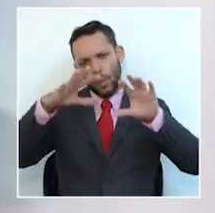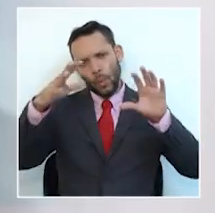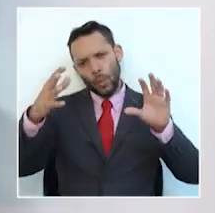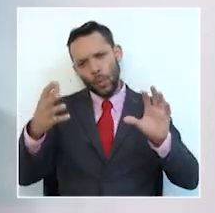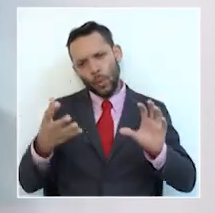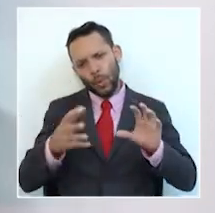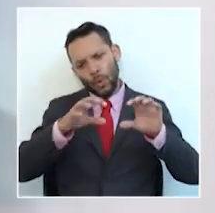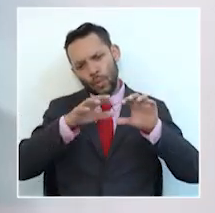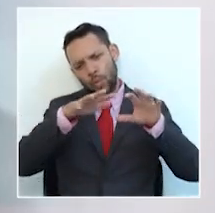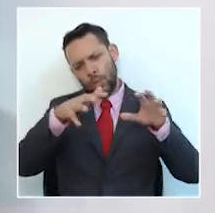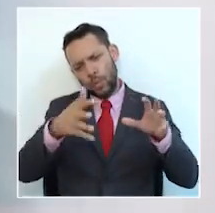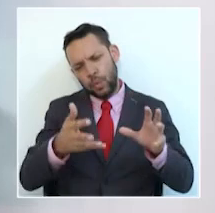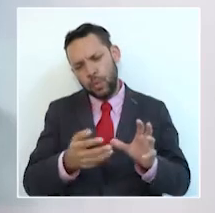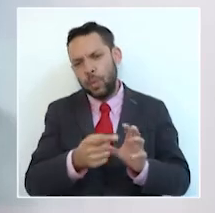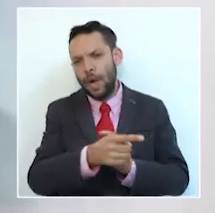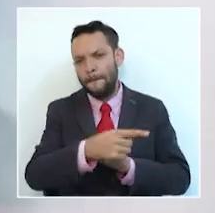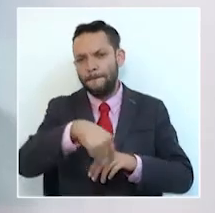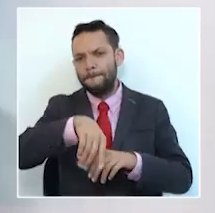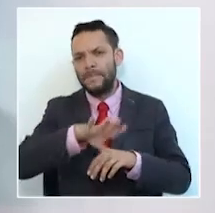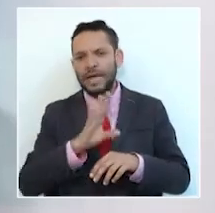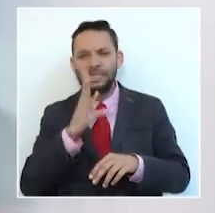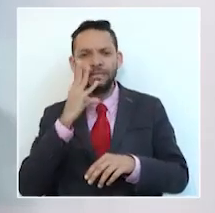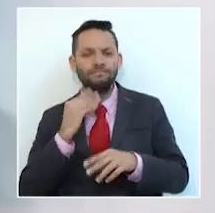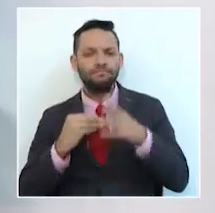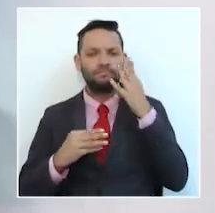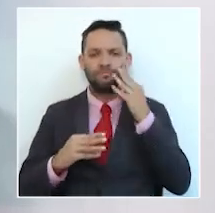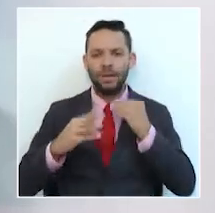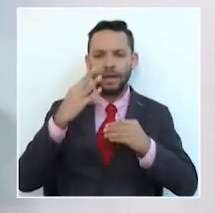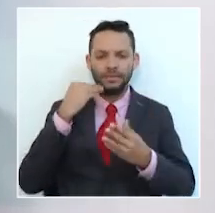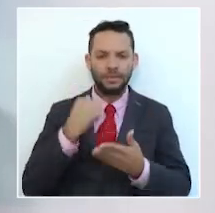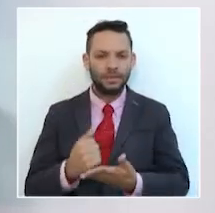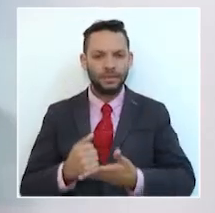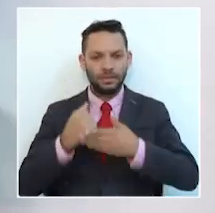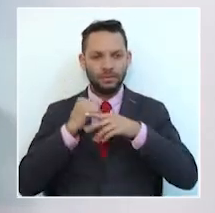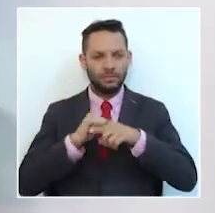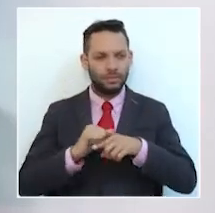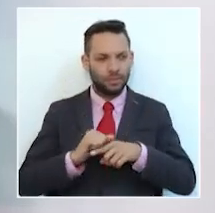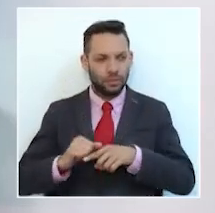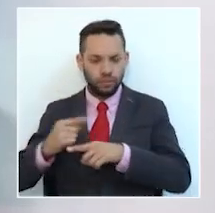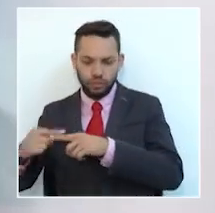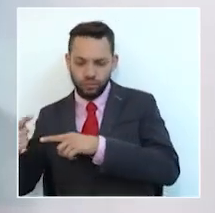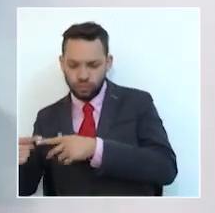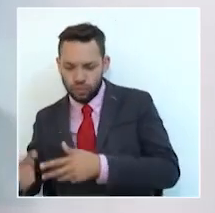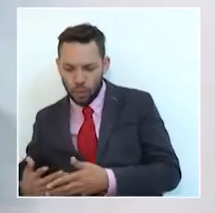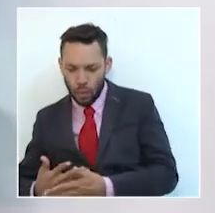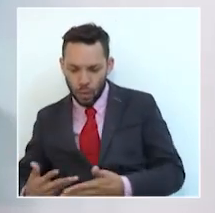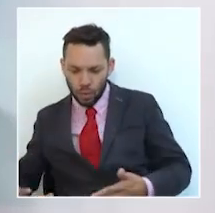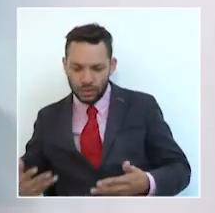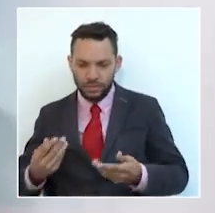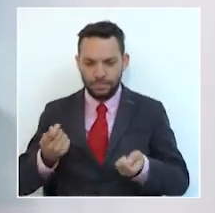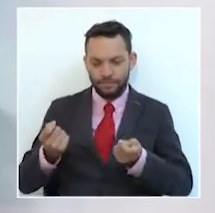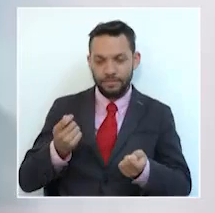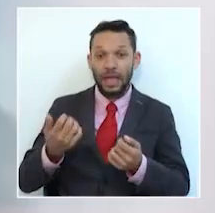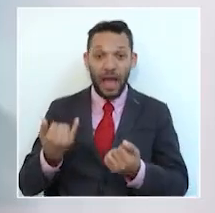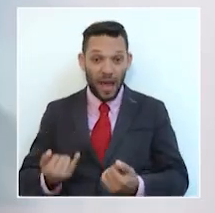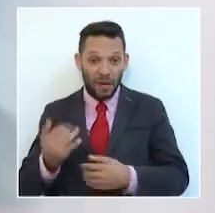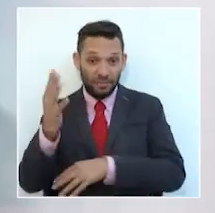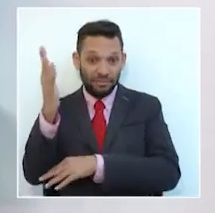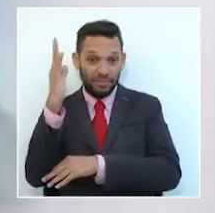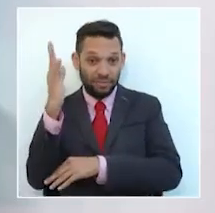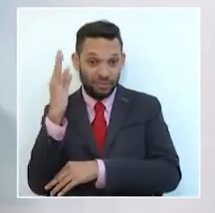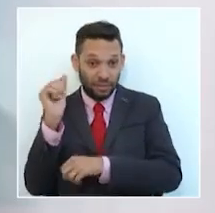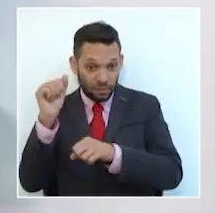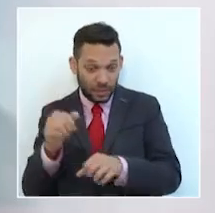encontrando nuevas evidencias de sus efectos para determinadas patologías y que durante los días del congreso pues vamos a